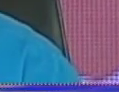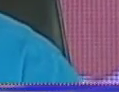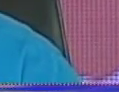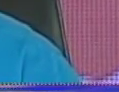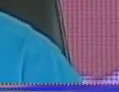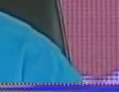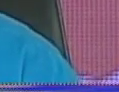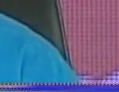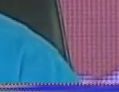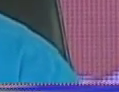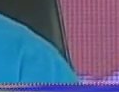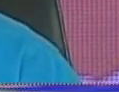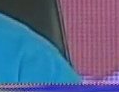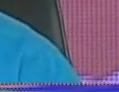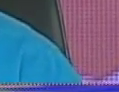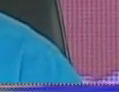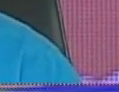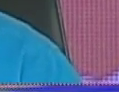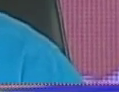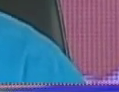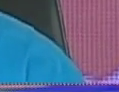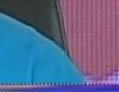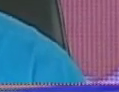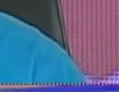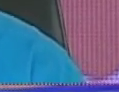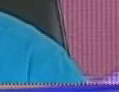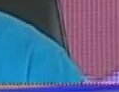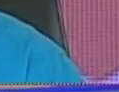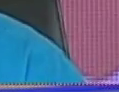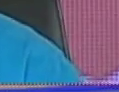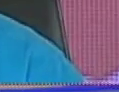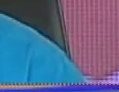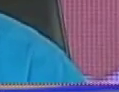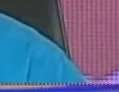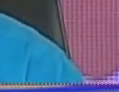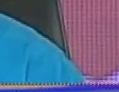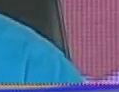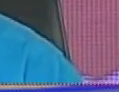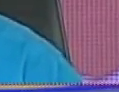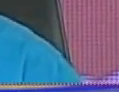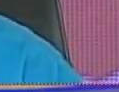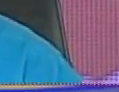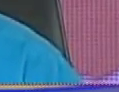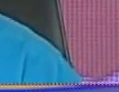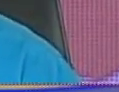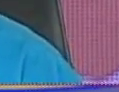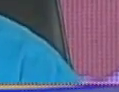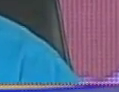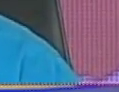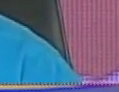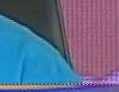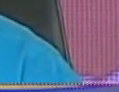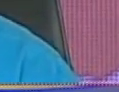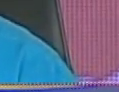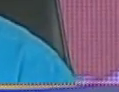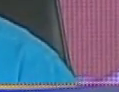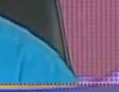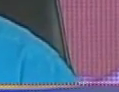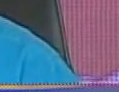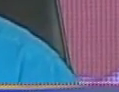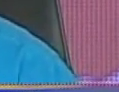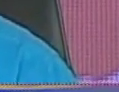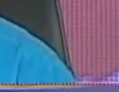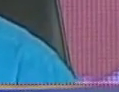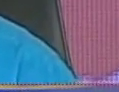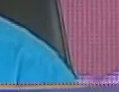guerra económica y el impacta a todos, pero hay gente que es más impactada, la gente que tiene la